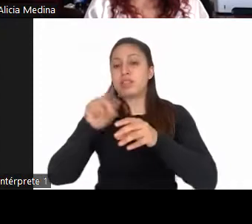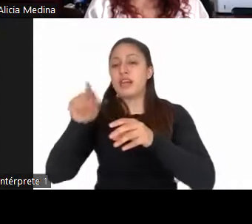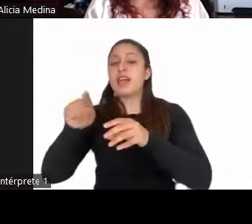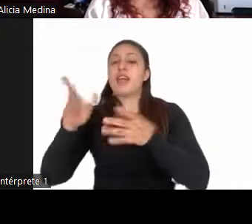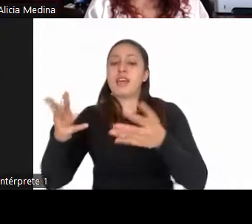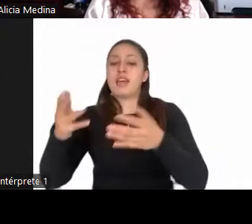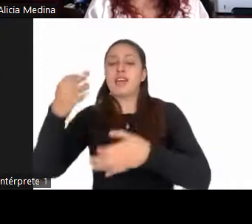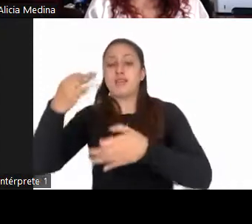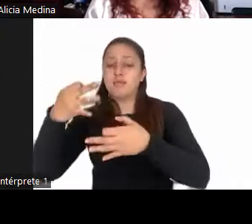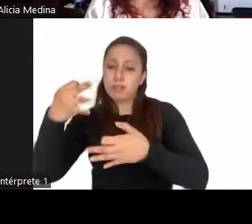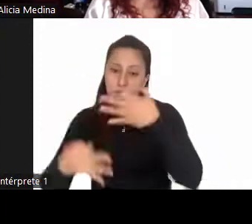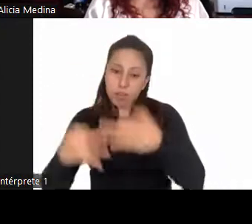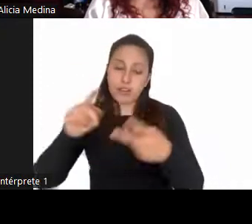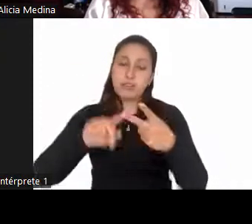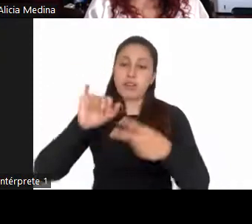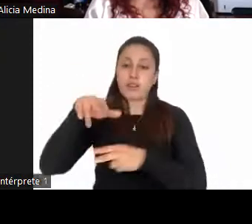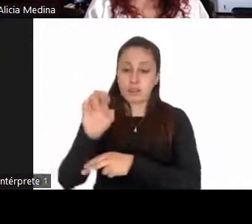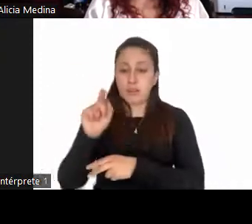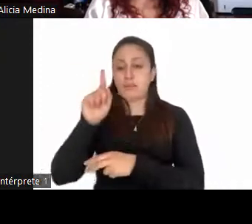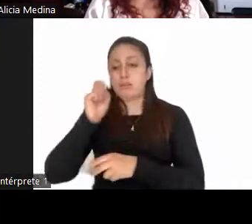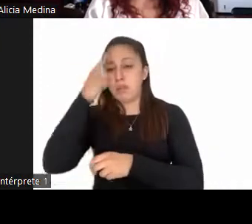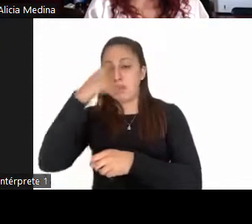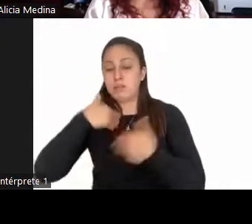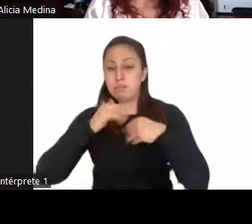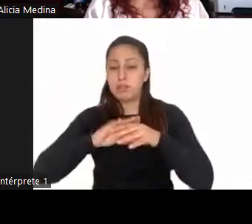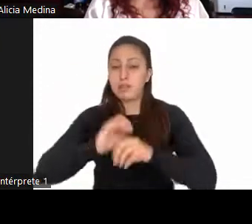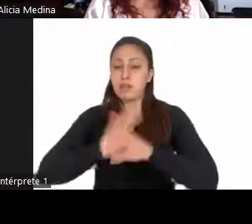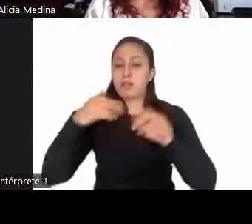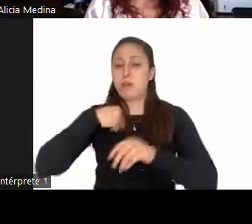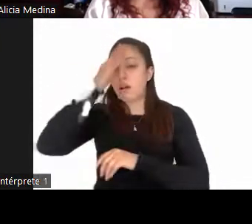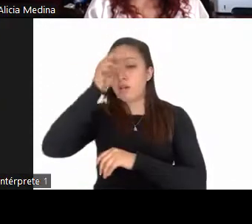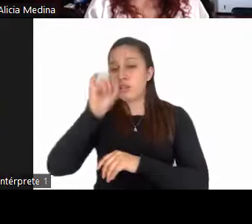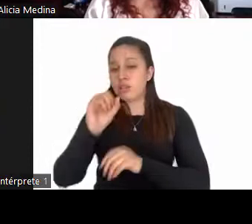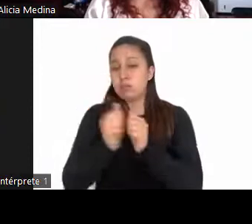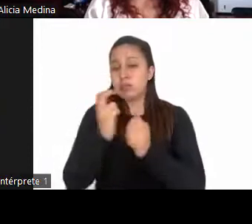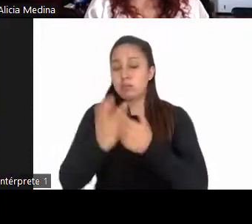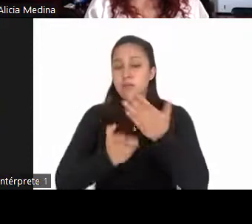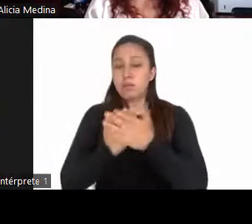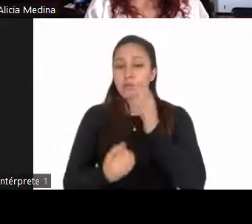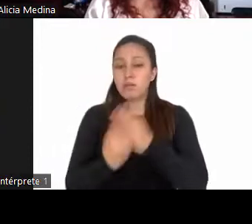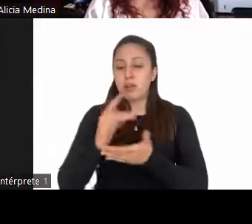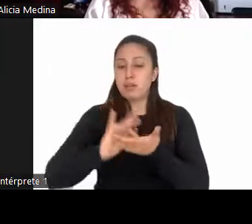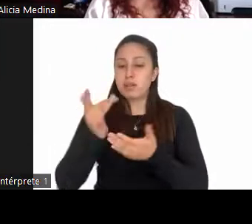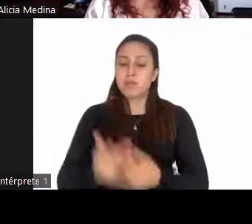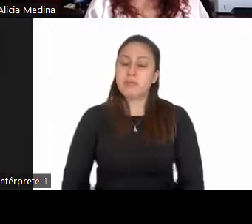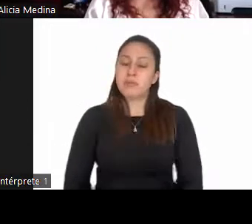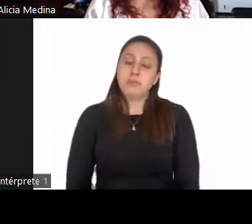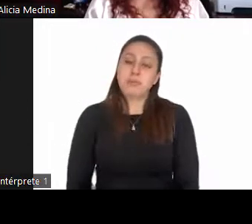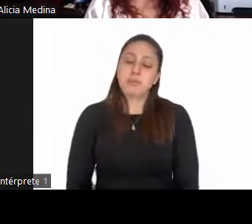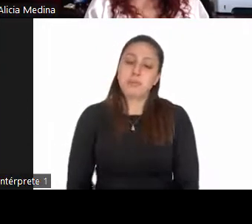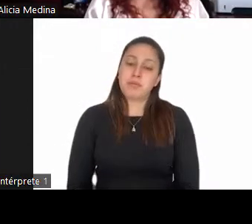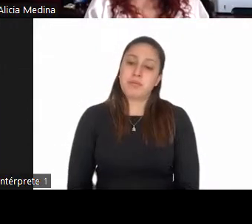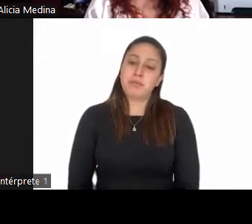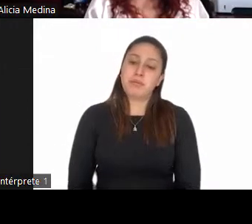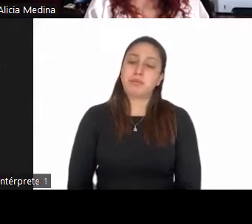autoridad administrativa electoral, y por supuesto que la vamos a acompañar. Gracias. Gracias, diputado Diego Orlando Garrido. ¿Habría